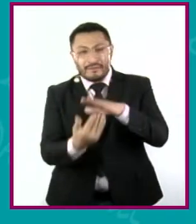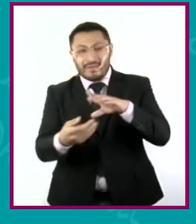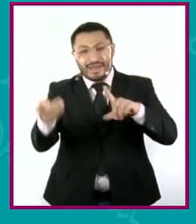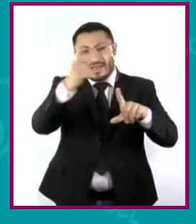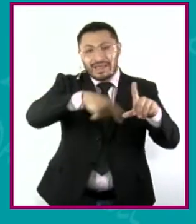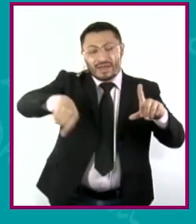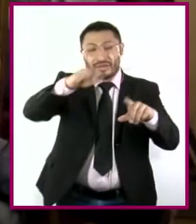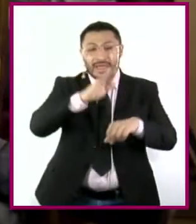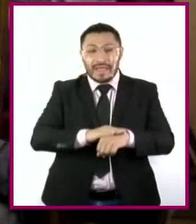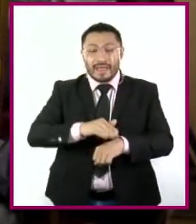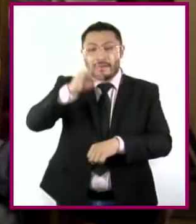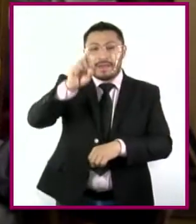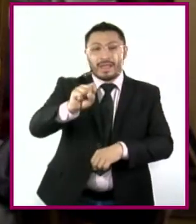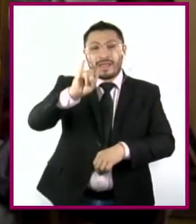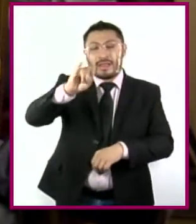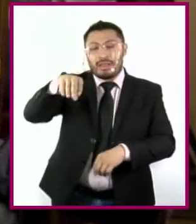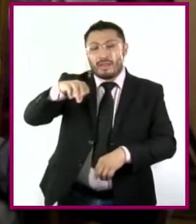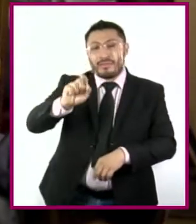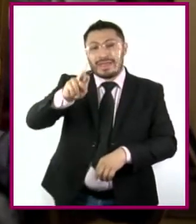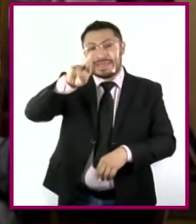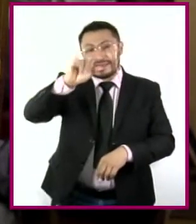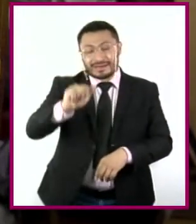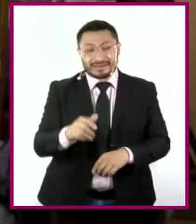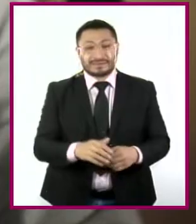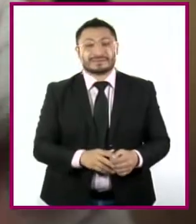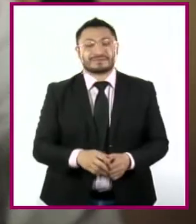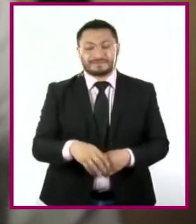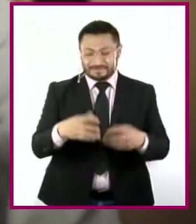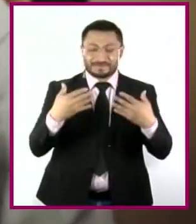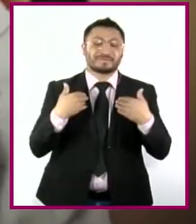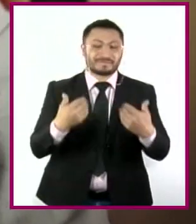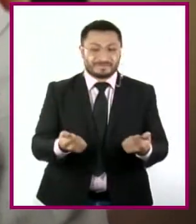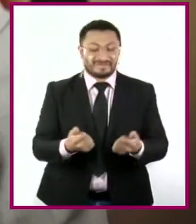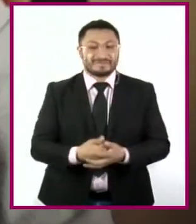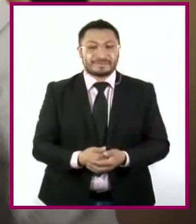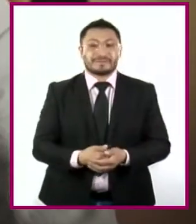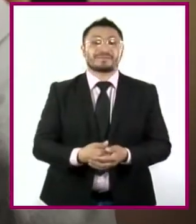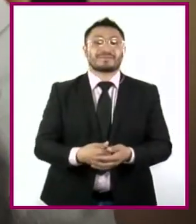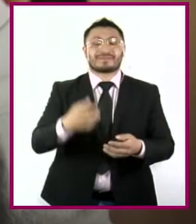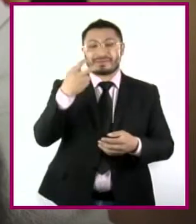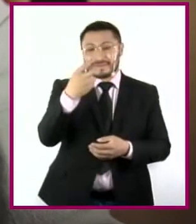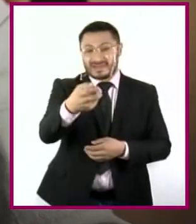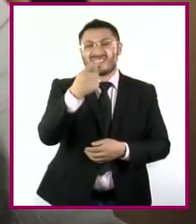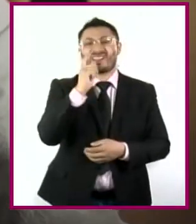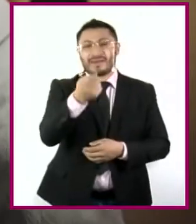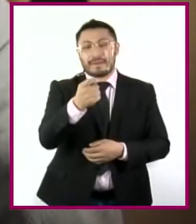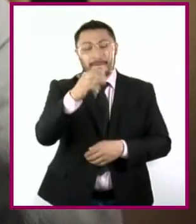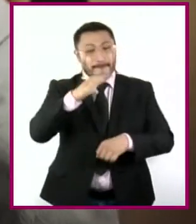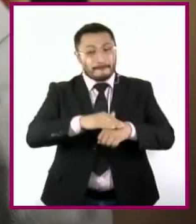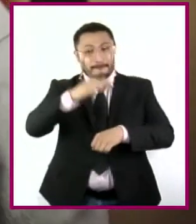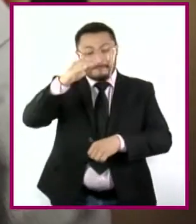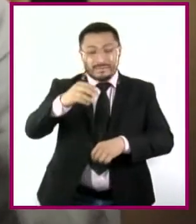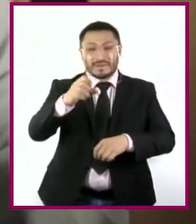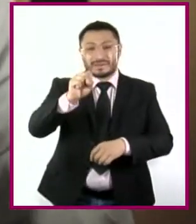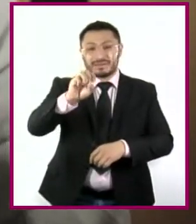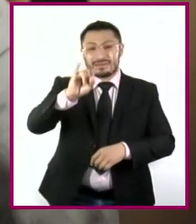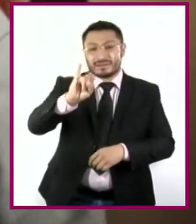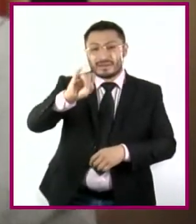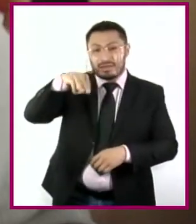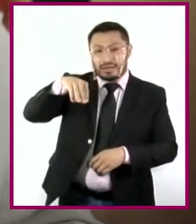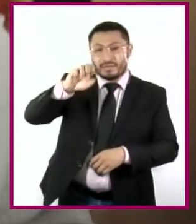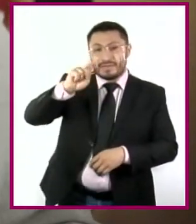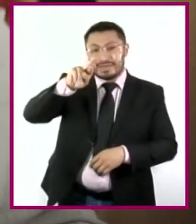más simétrica. Ajá, ya veo. Entonces se dice que es más simétrica mientras tenga